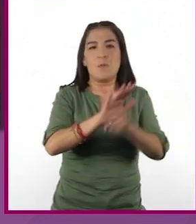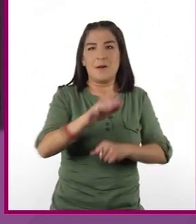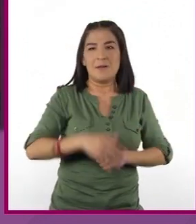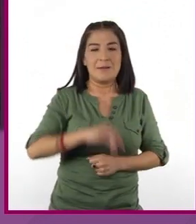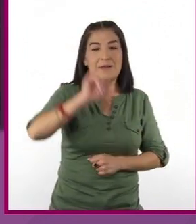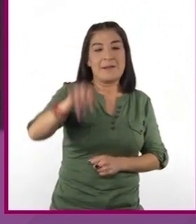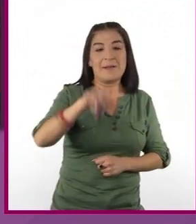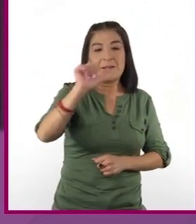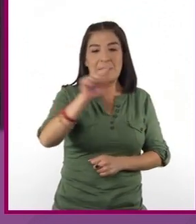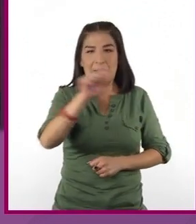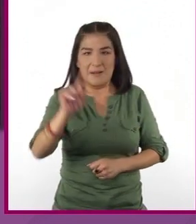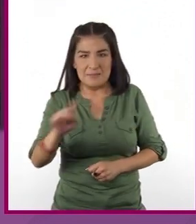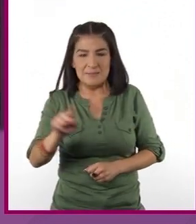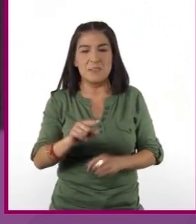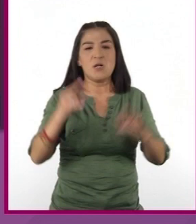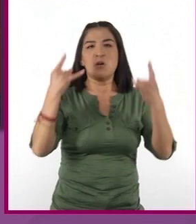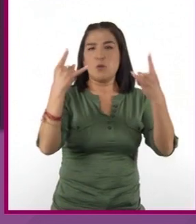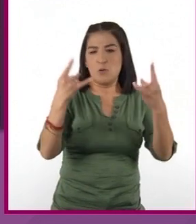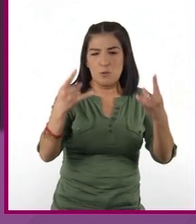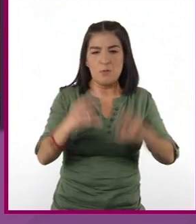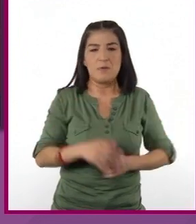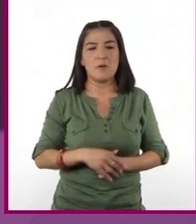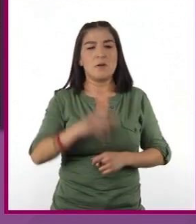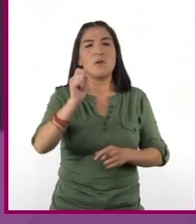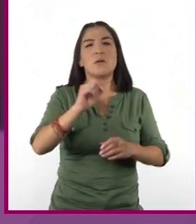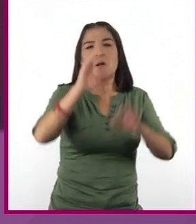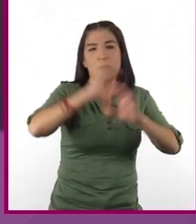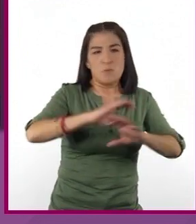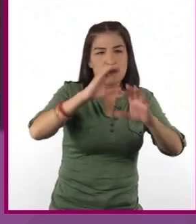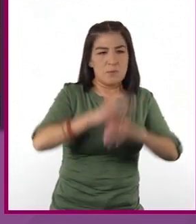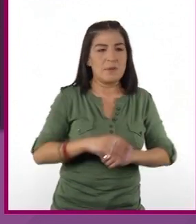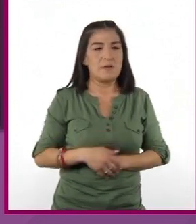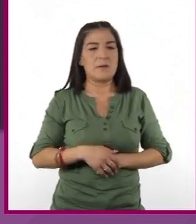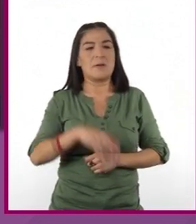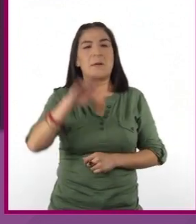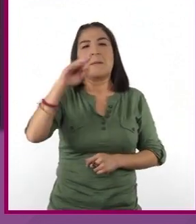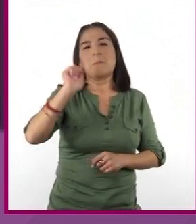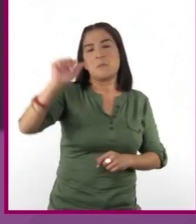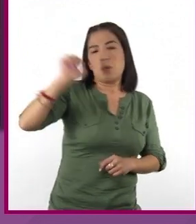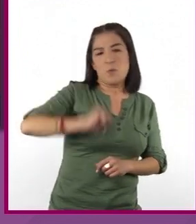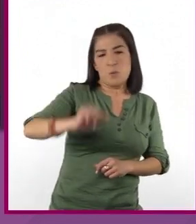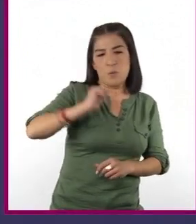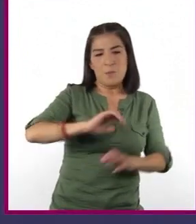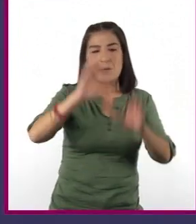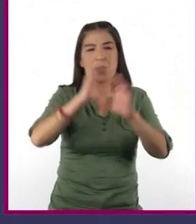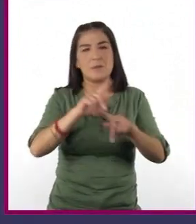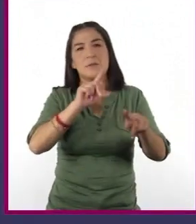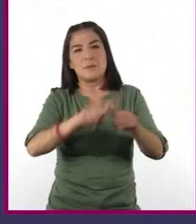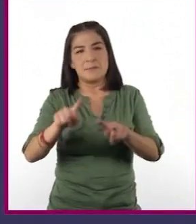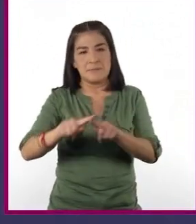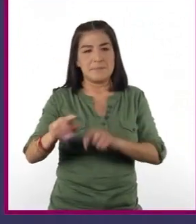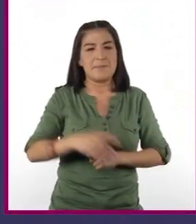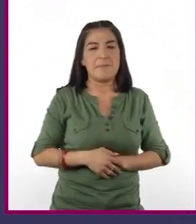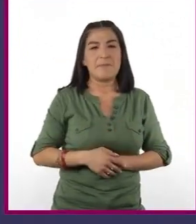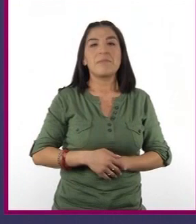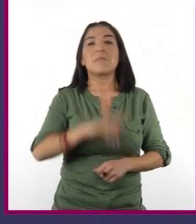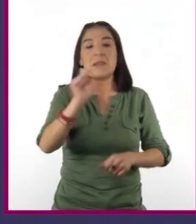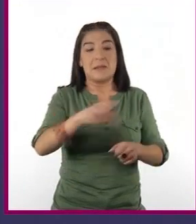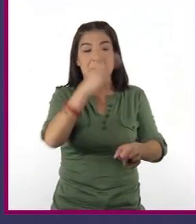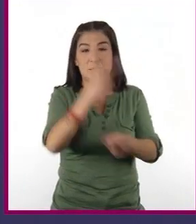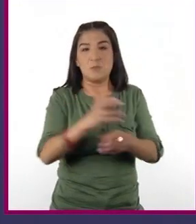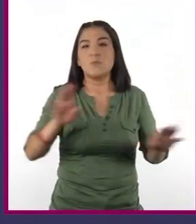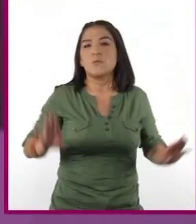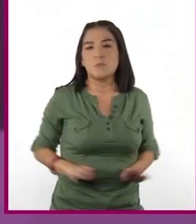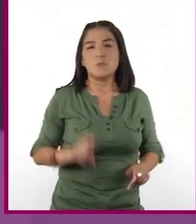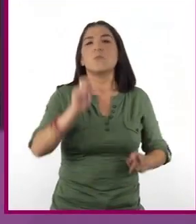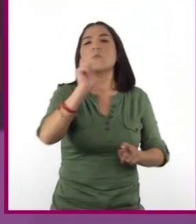Jazz, rock, corridos, música clásica, barroca, entre otros. La segunda